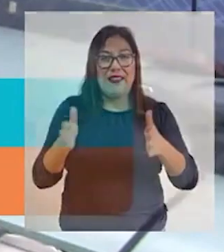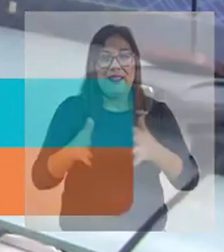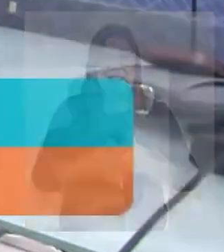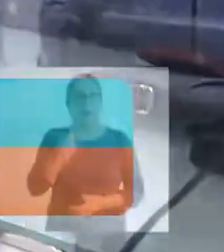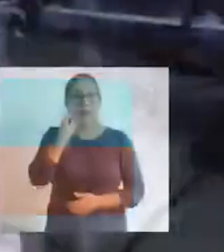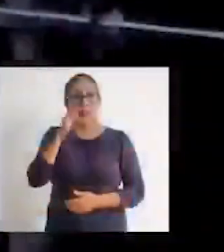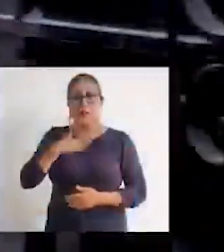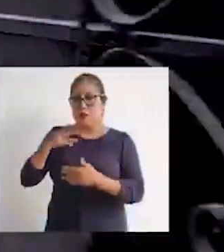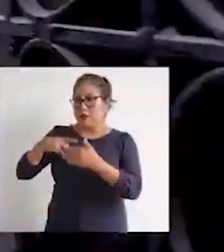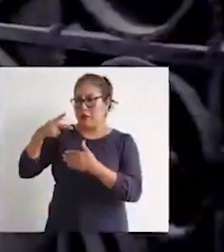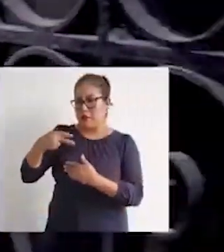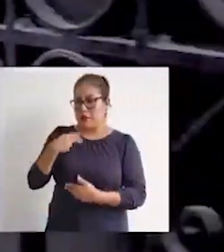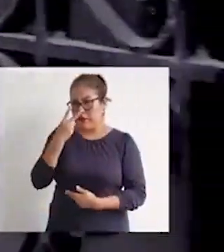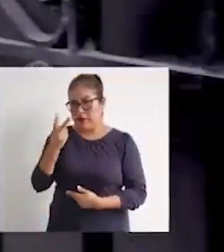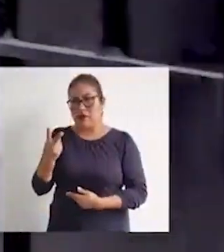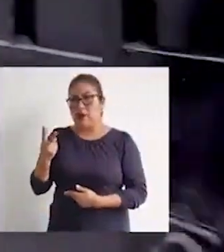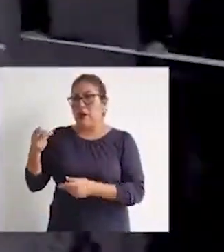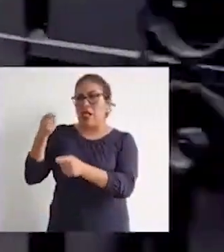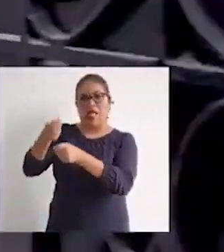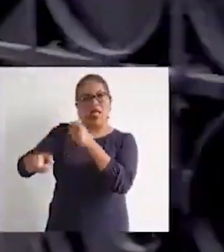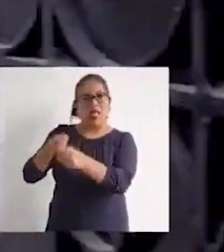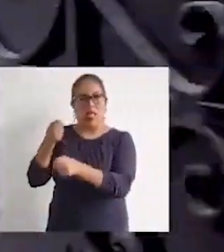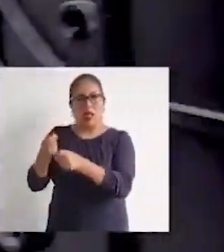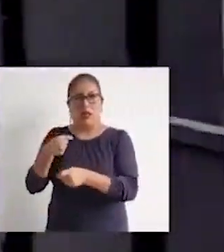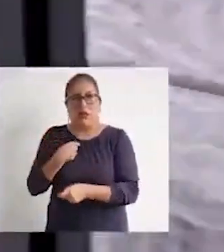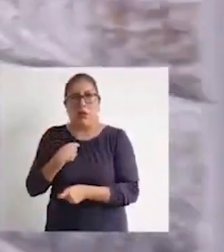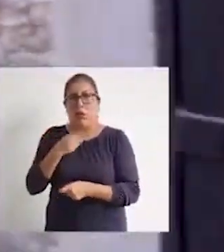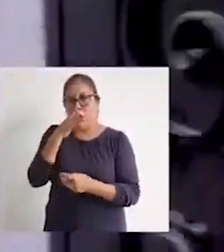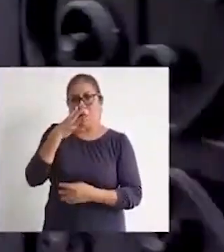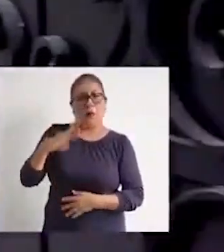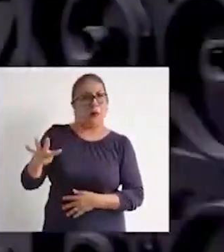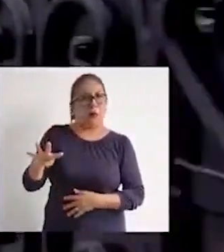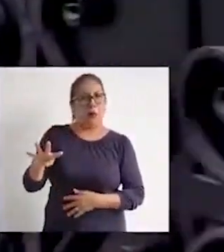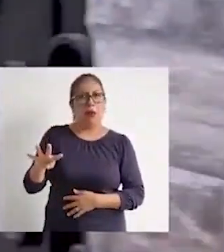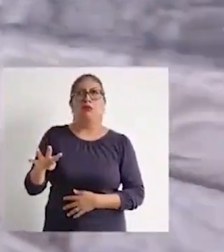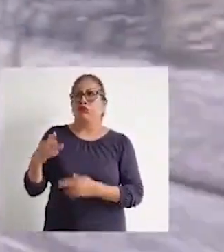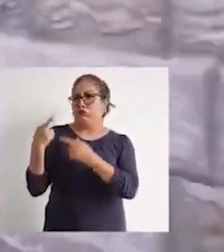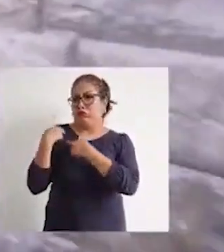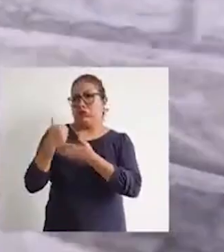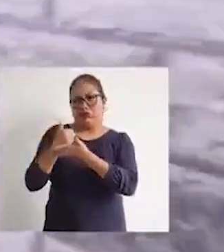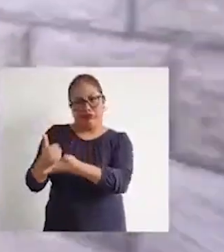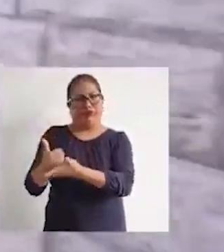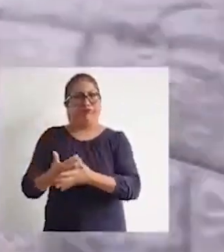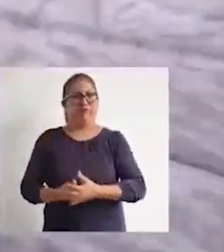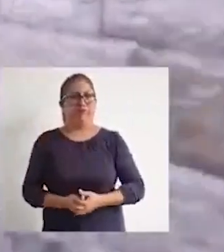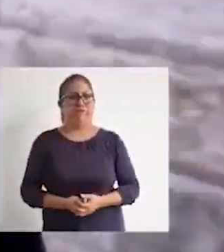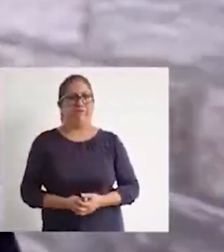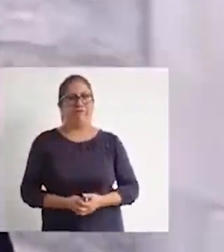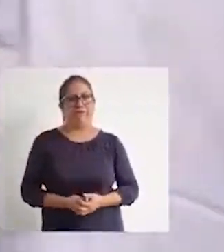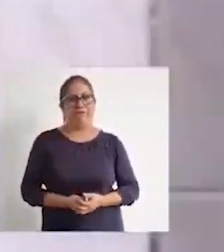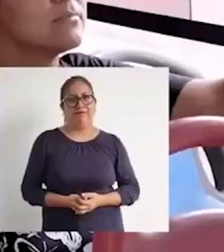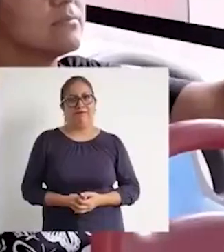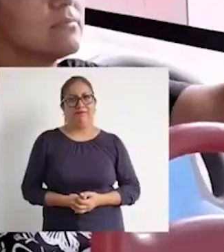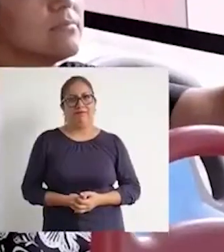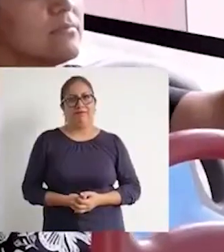Barreras. Si mi vecina es víctima de violencia, no me puedo quedar con los brazos cruzados. También es mi